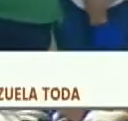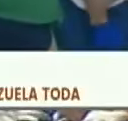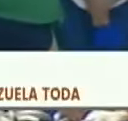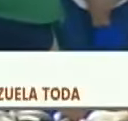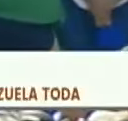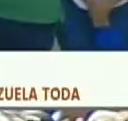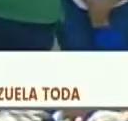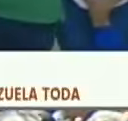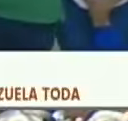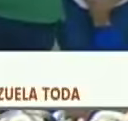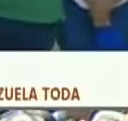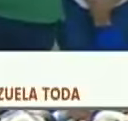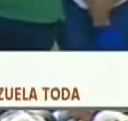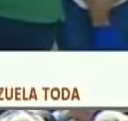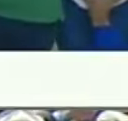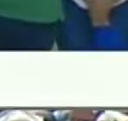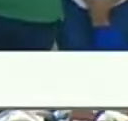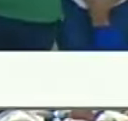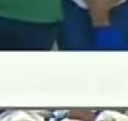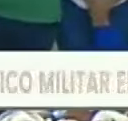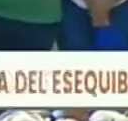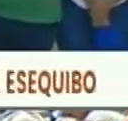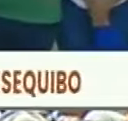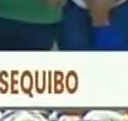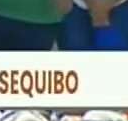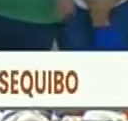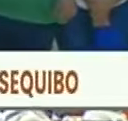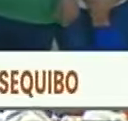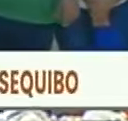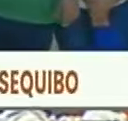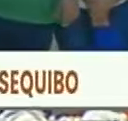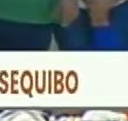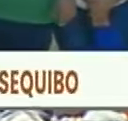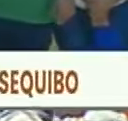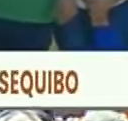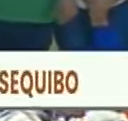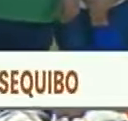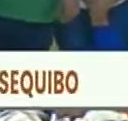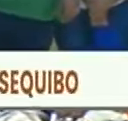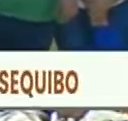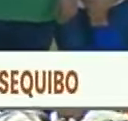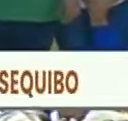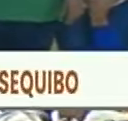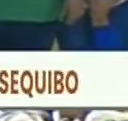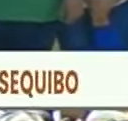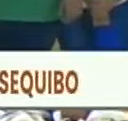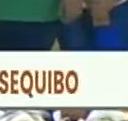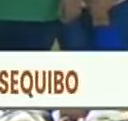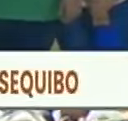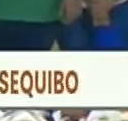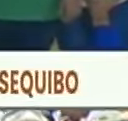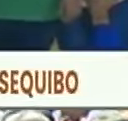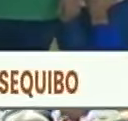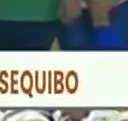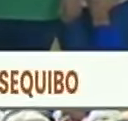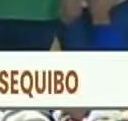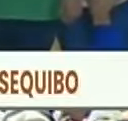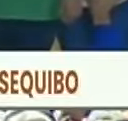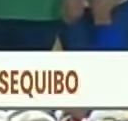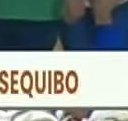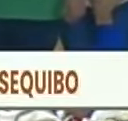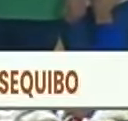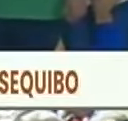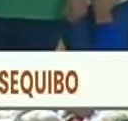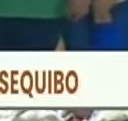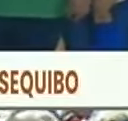políticas, nuestra Fuerza Armada Nacional Bolivariana, nuestros cuerpos policiales, han participado los